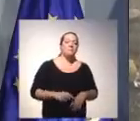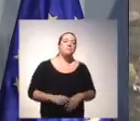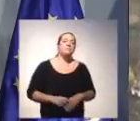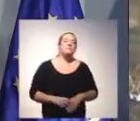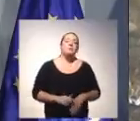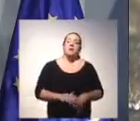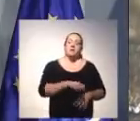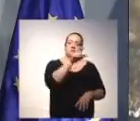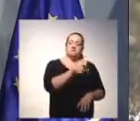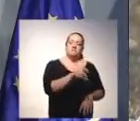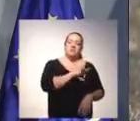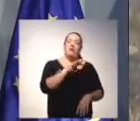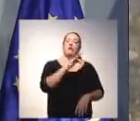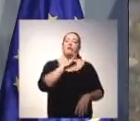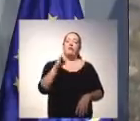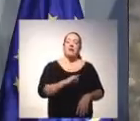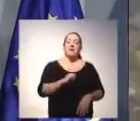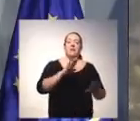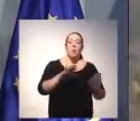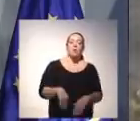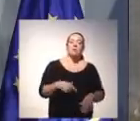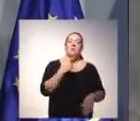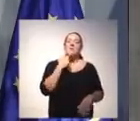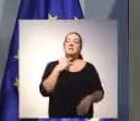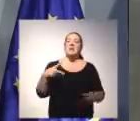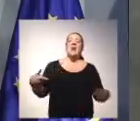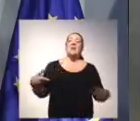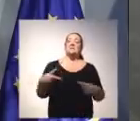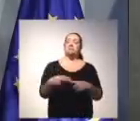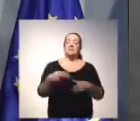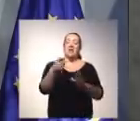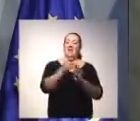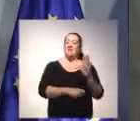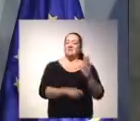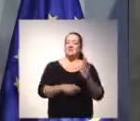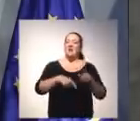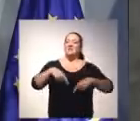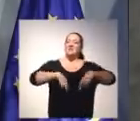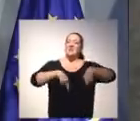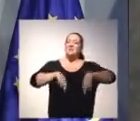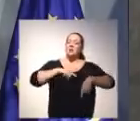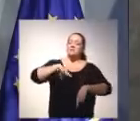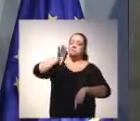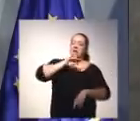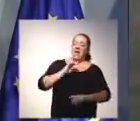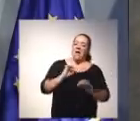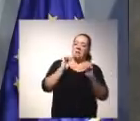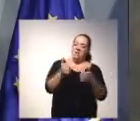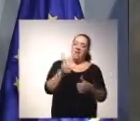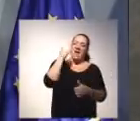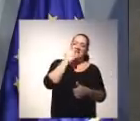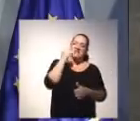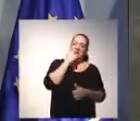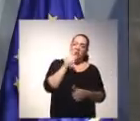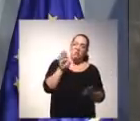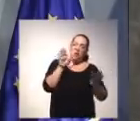Para usted también, señor Fernández, sobre lo último que comentaba de las restricciones de tráfico, me pareció entenderle que comenzarán a aplicarse el sábado